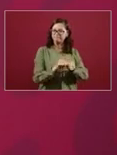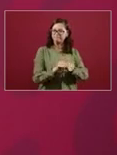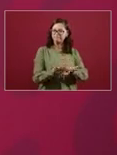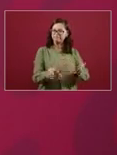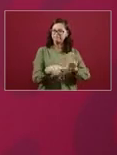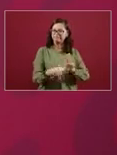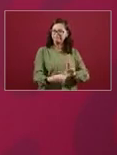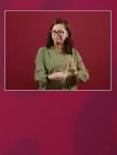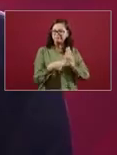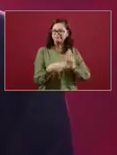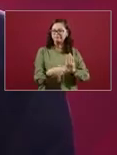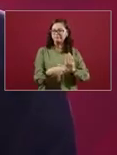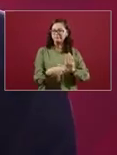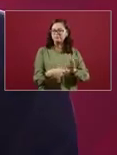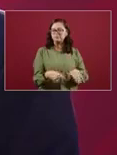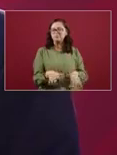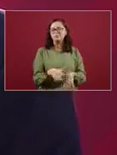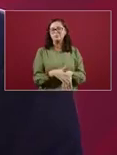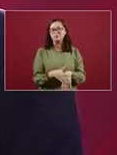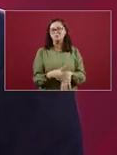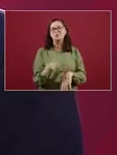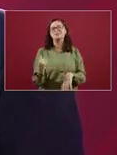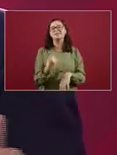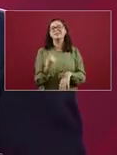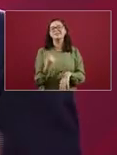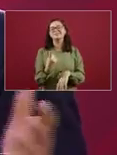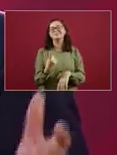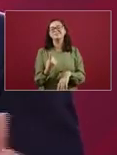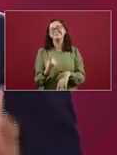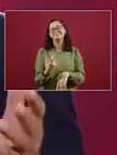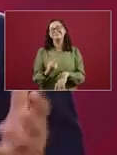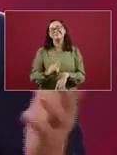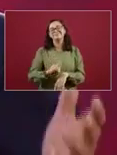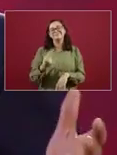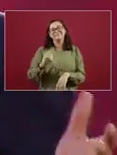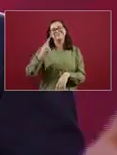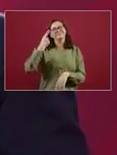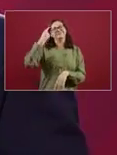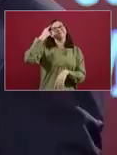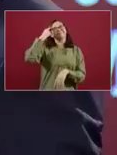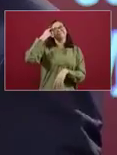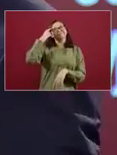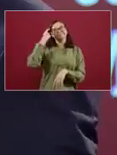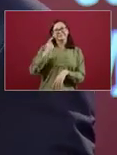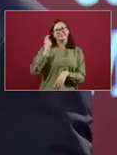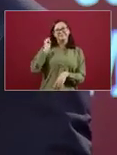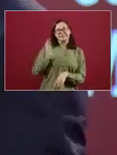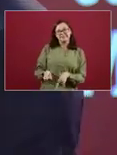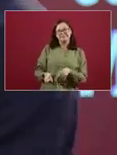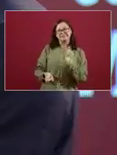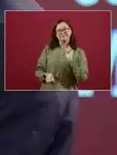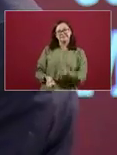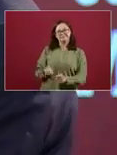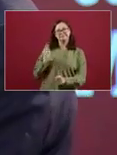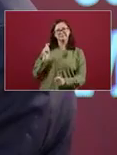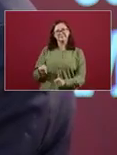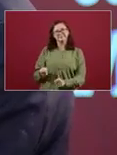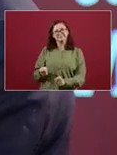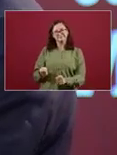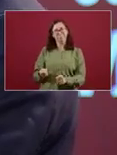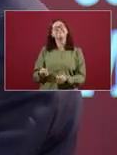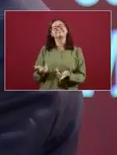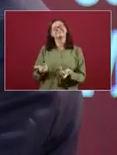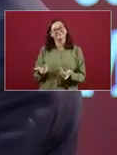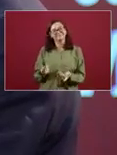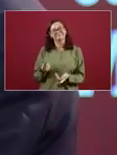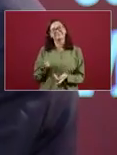porque se requiere sensatez, se requiere interpretar lo que se necesita.